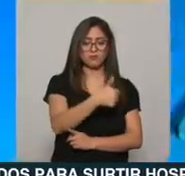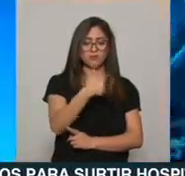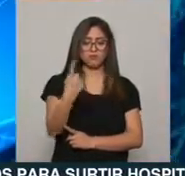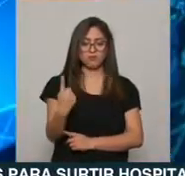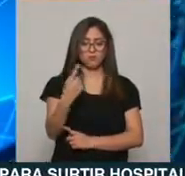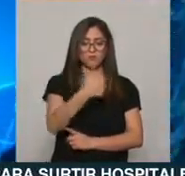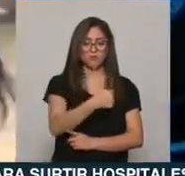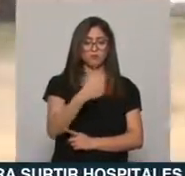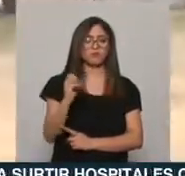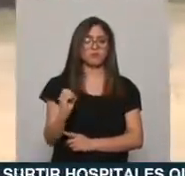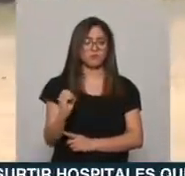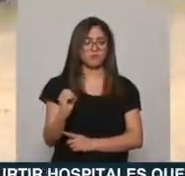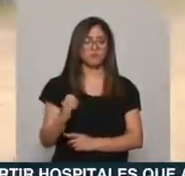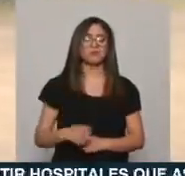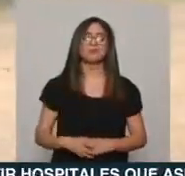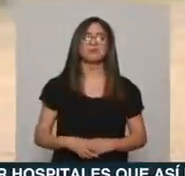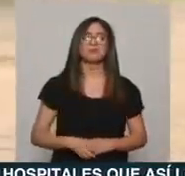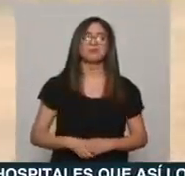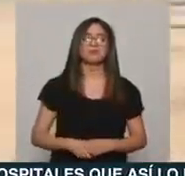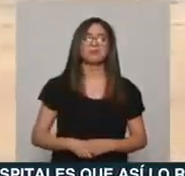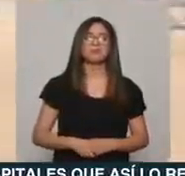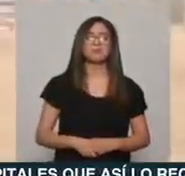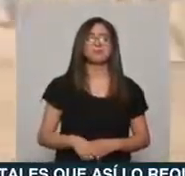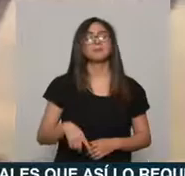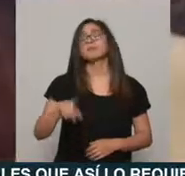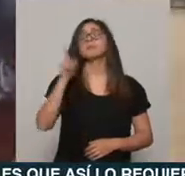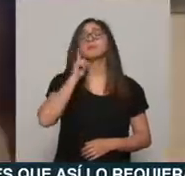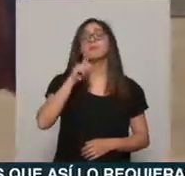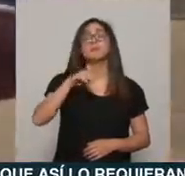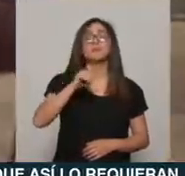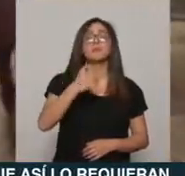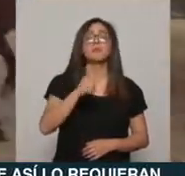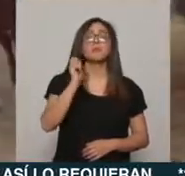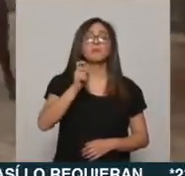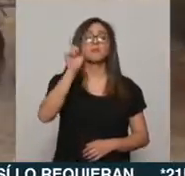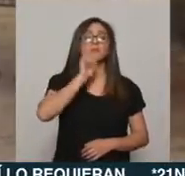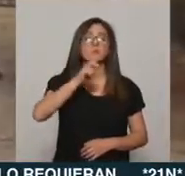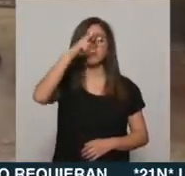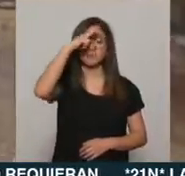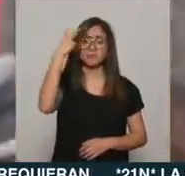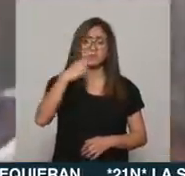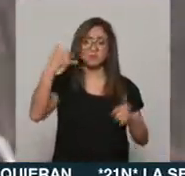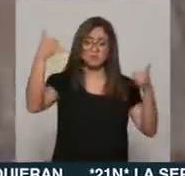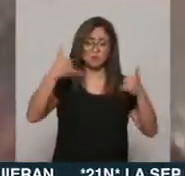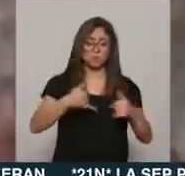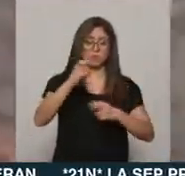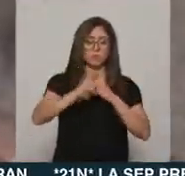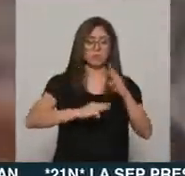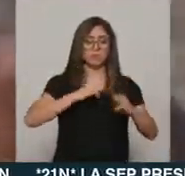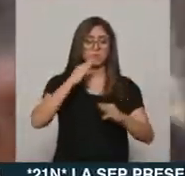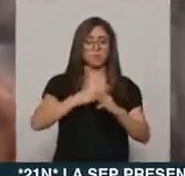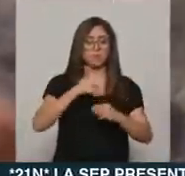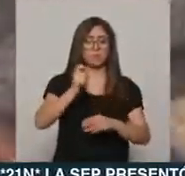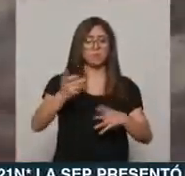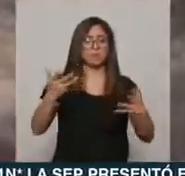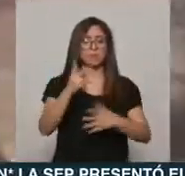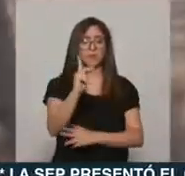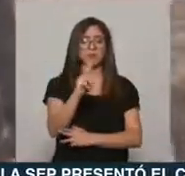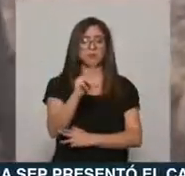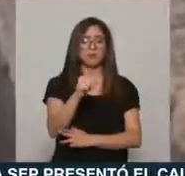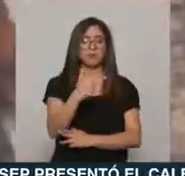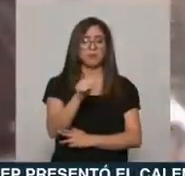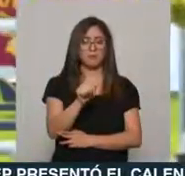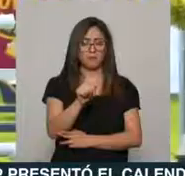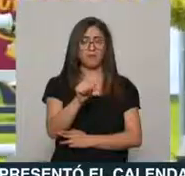6-0. La pentatleta Mayan Oliver fue la mexicana mejor ubicada en la Copa del Mundo de la especialidad que se realizó en Praga, República